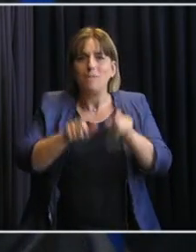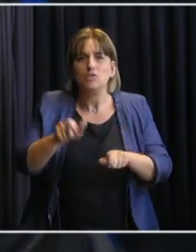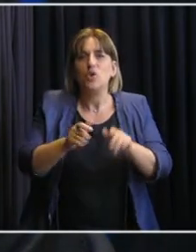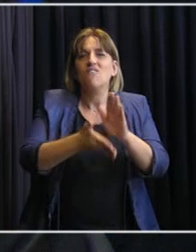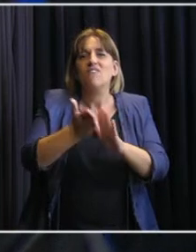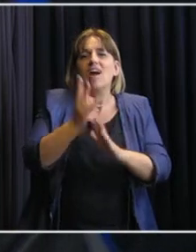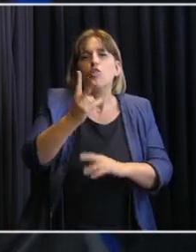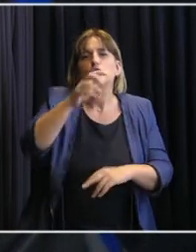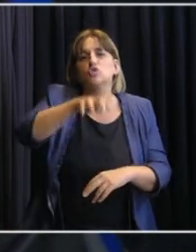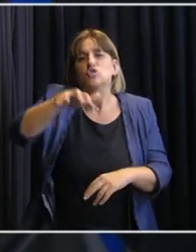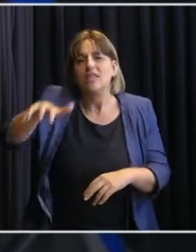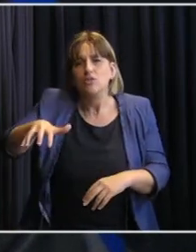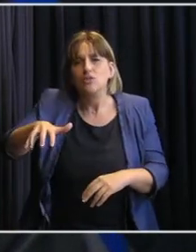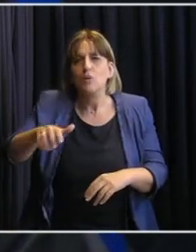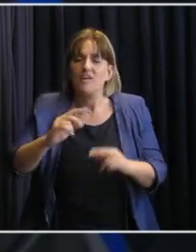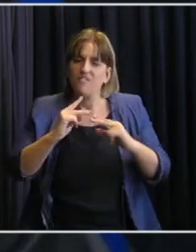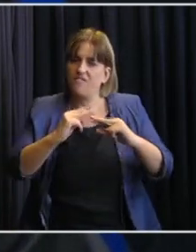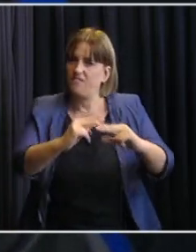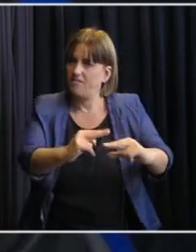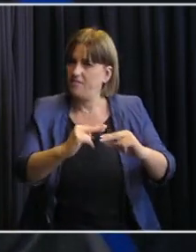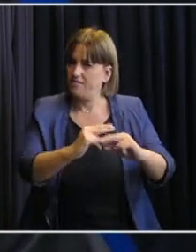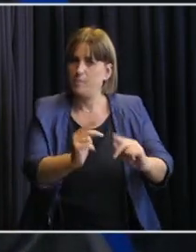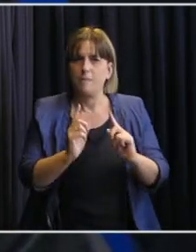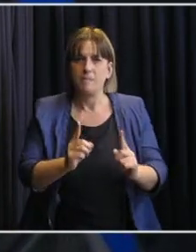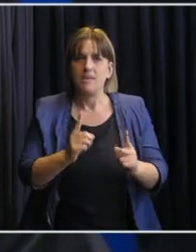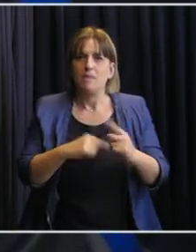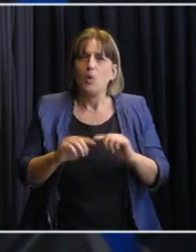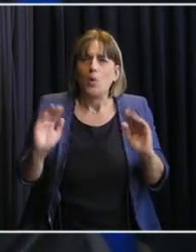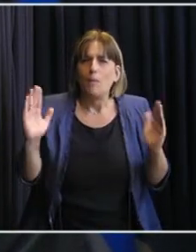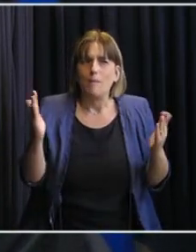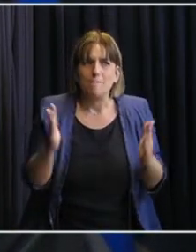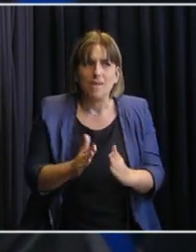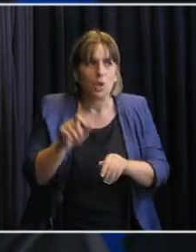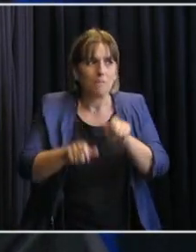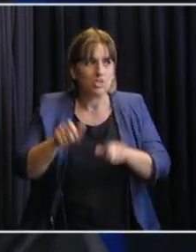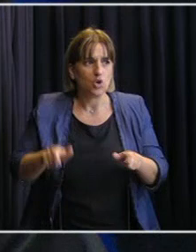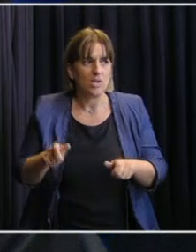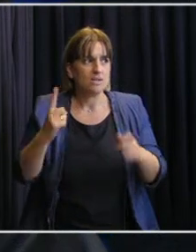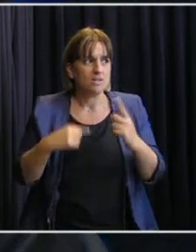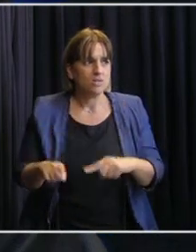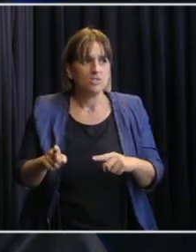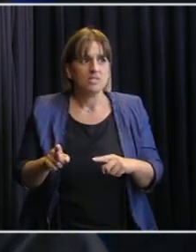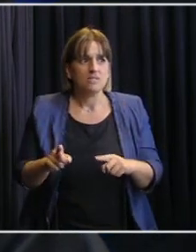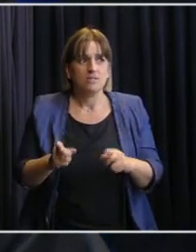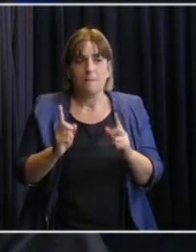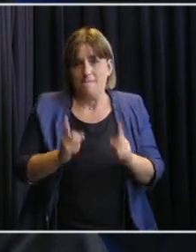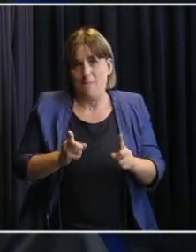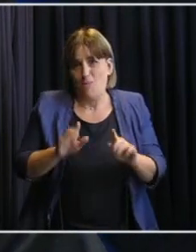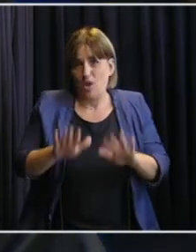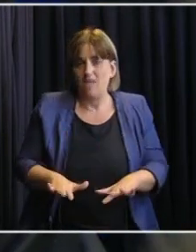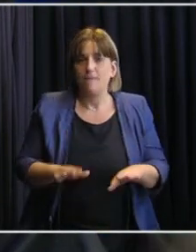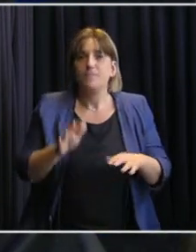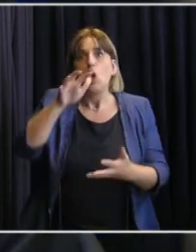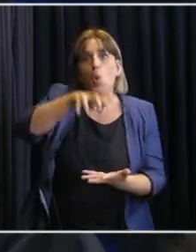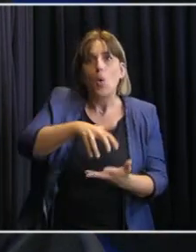12 que están teniendo la vida permanente, con menor cantidad de tránsito y ahora que son centros